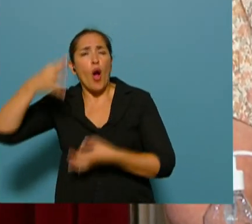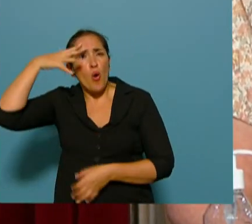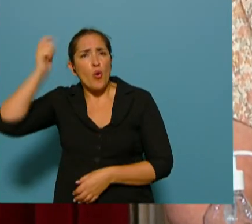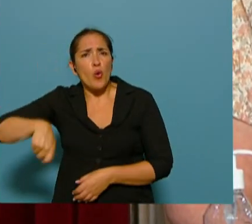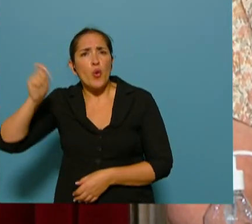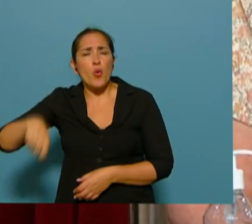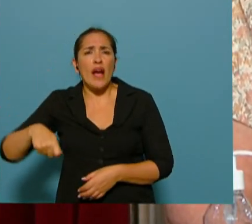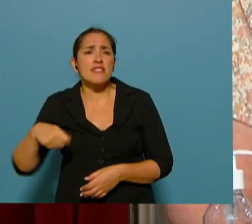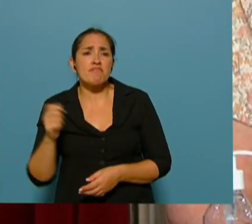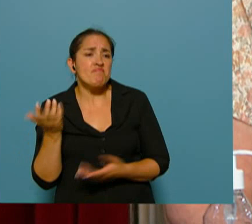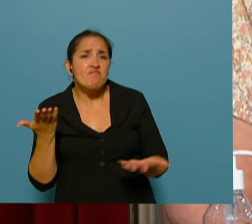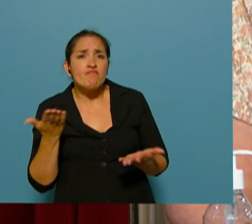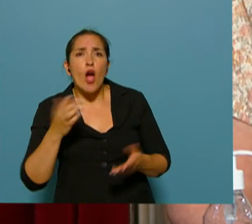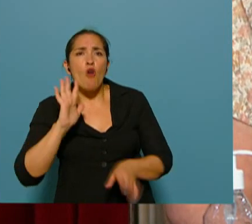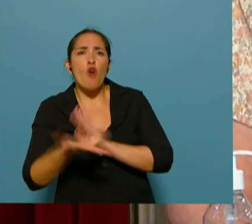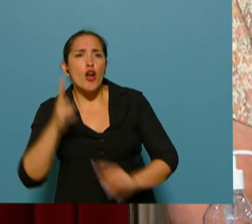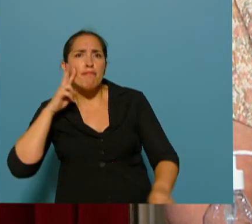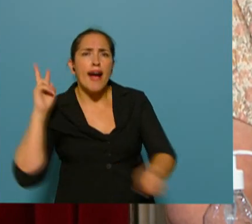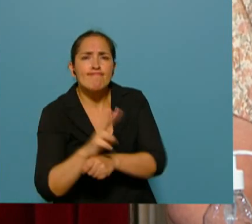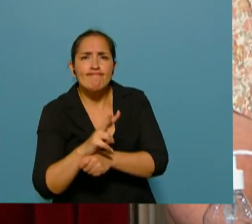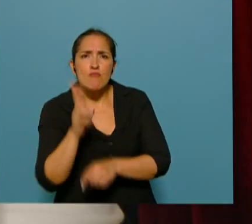fiscales hagan lo necesario por impedirlos.